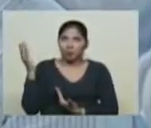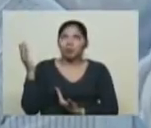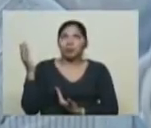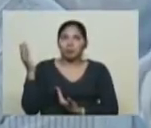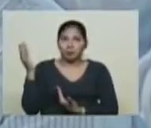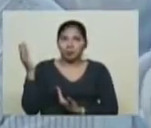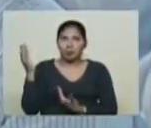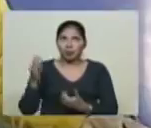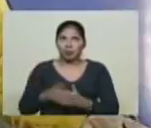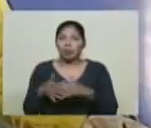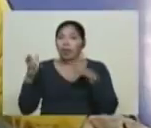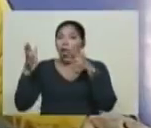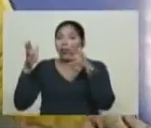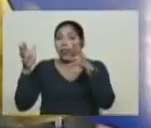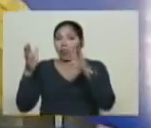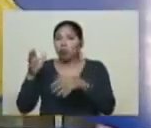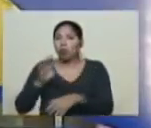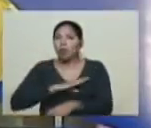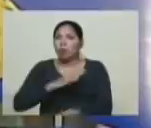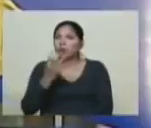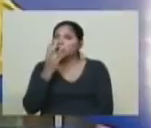asesor de inmunizaciones.